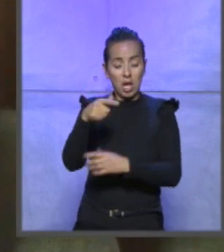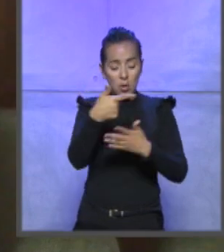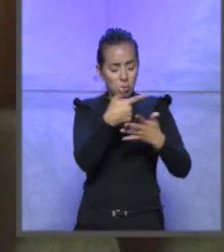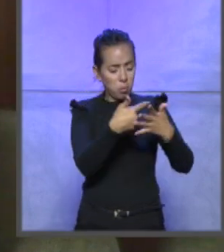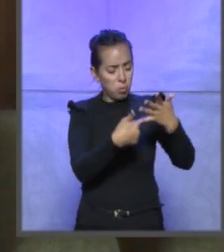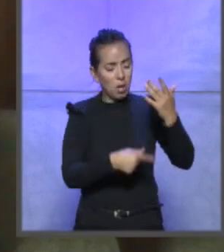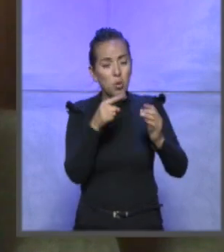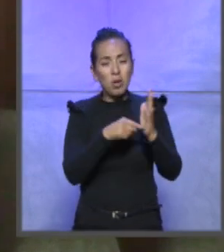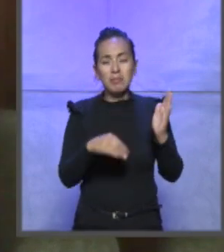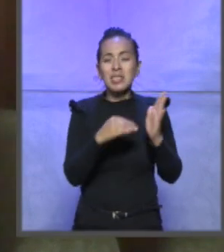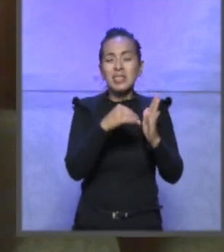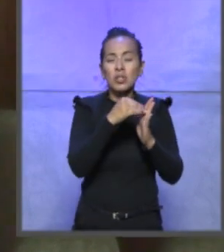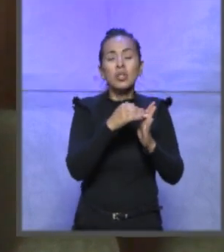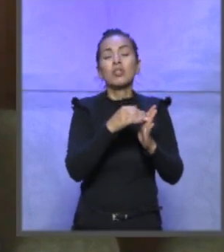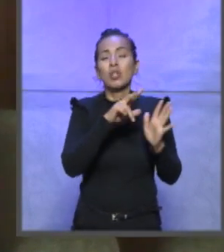de